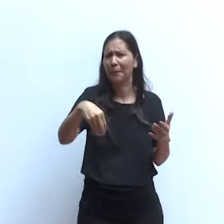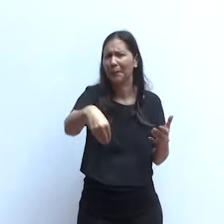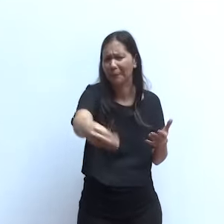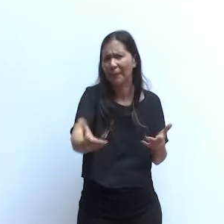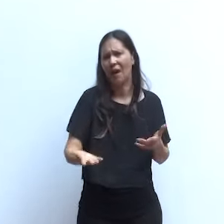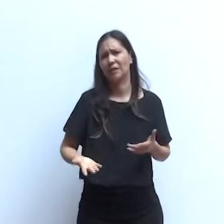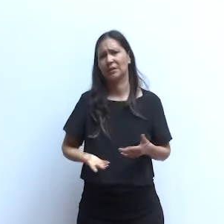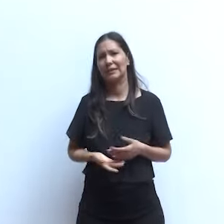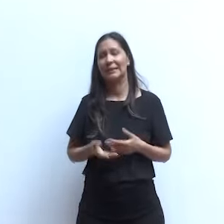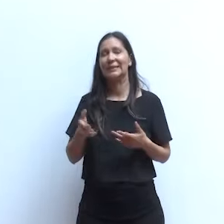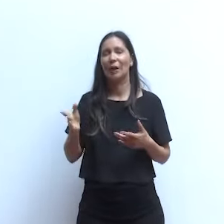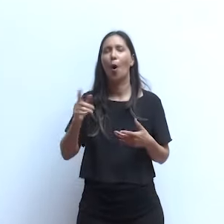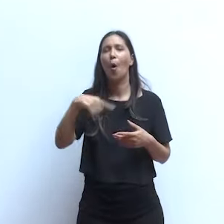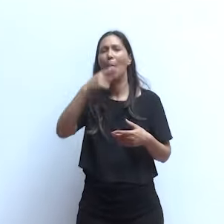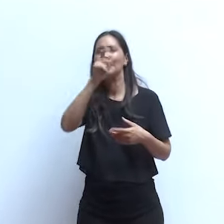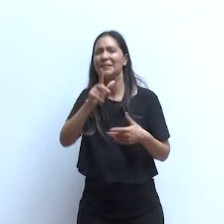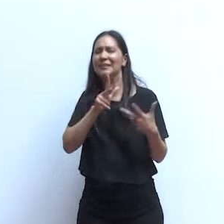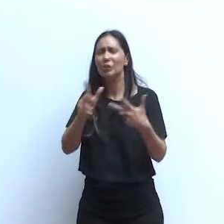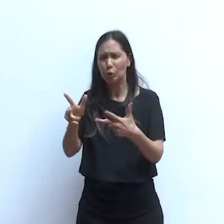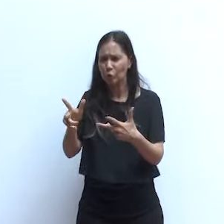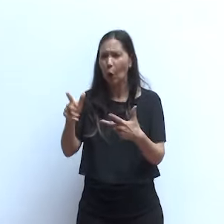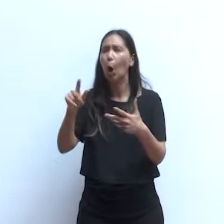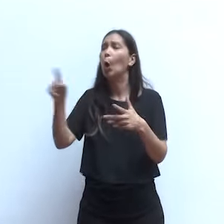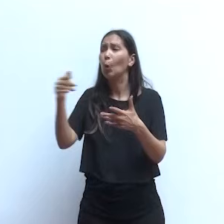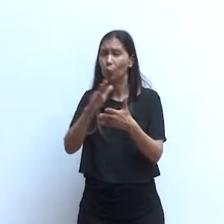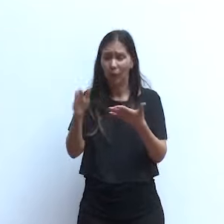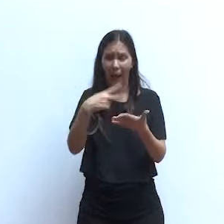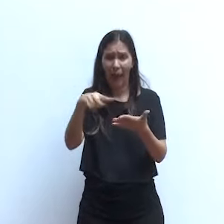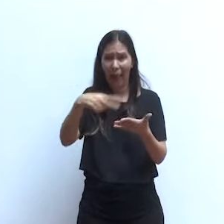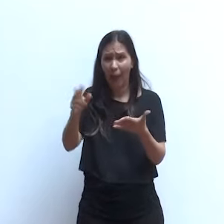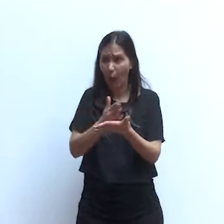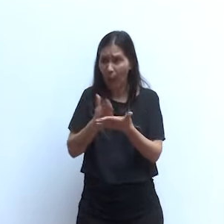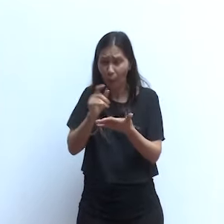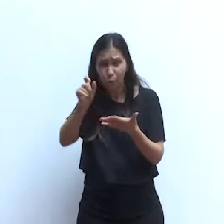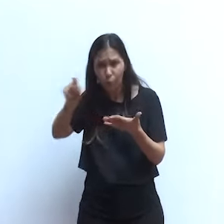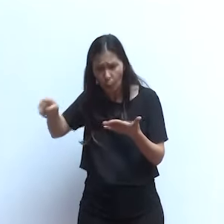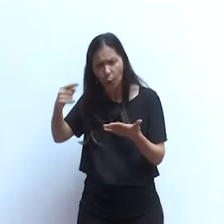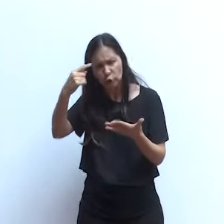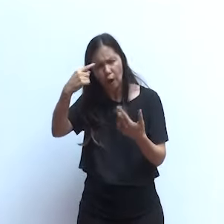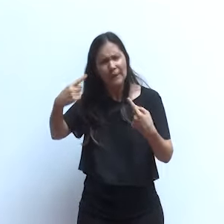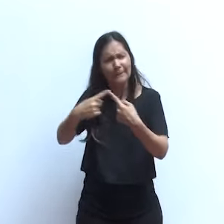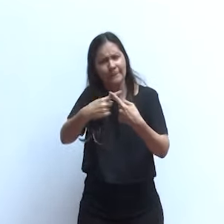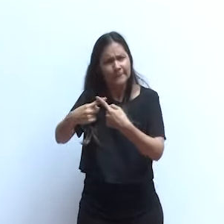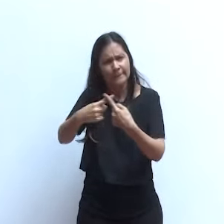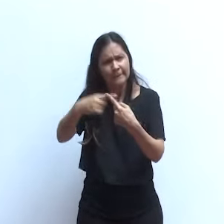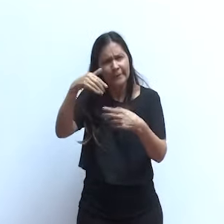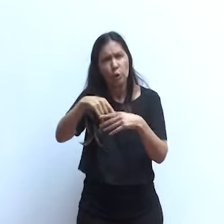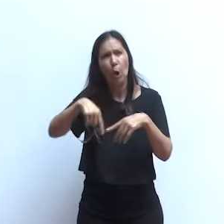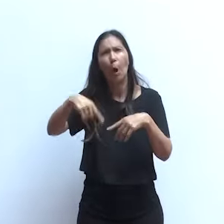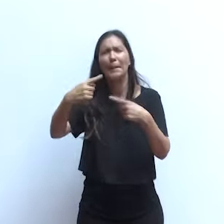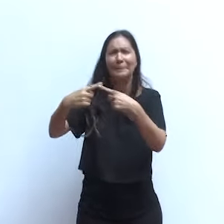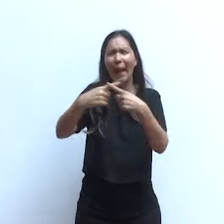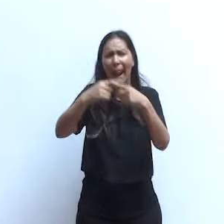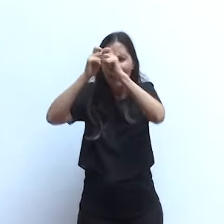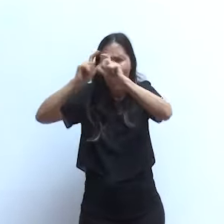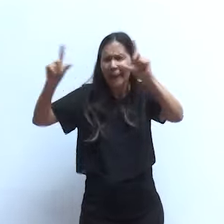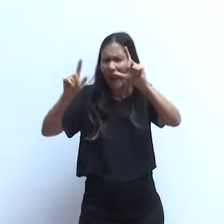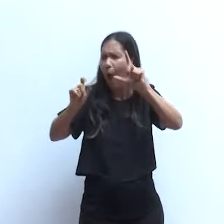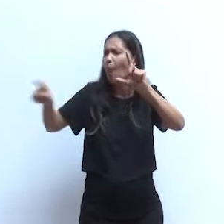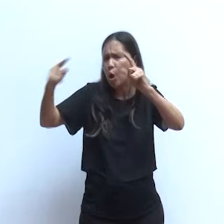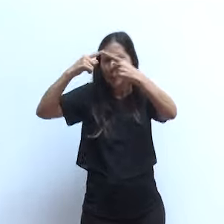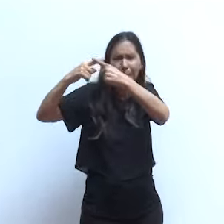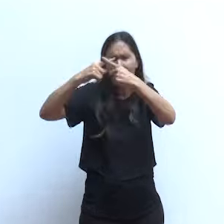con tu libro no Entonces yo lo que quiero hacer es contar alguna de las peleas que imaginarias que tuve con la con con con Javier alguna